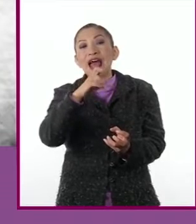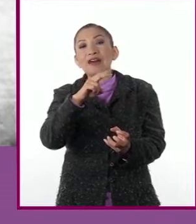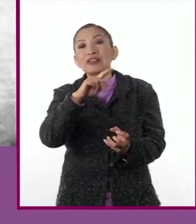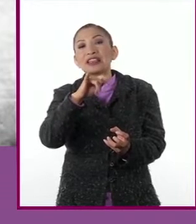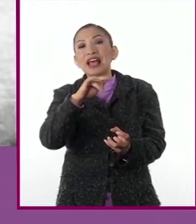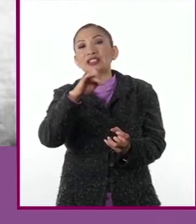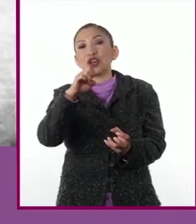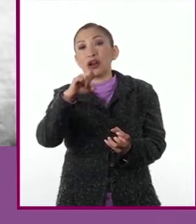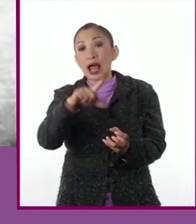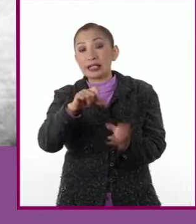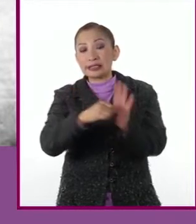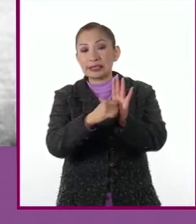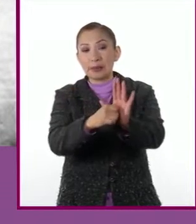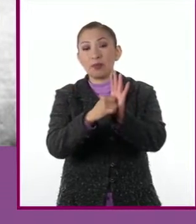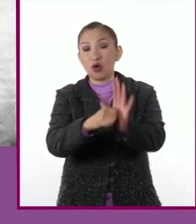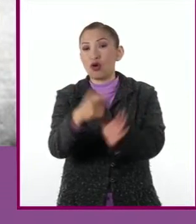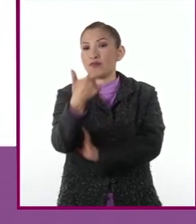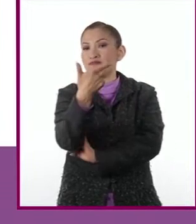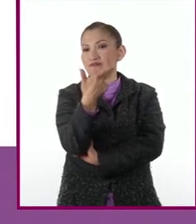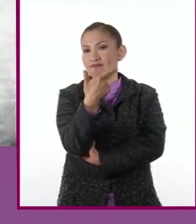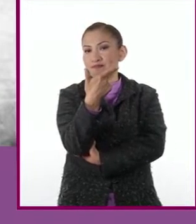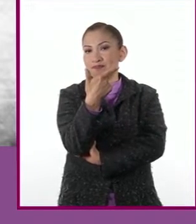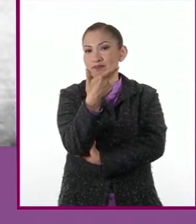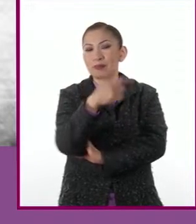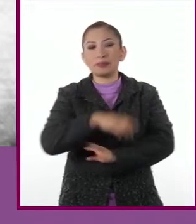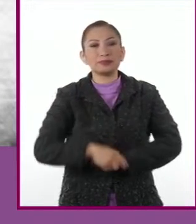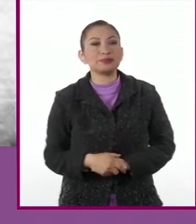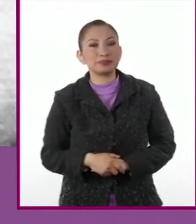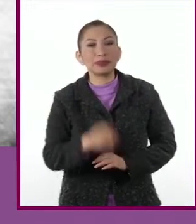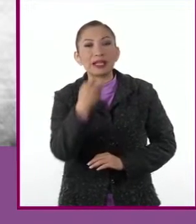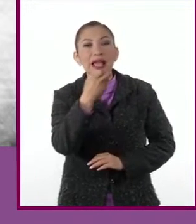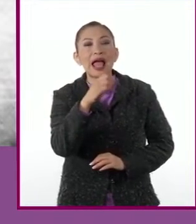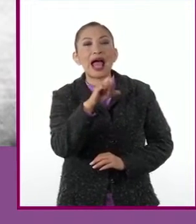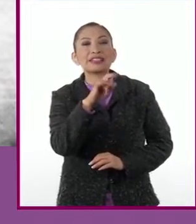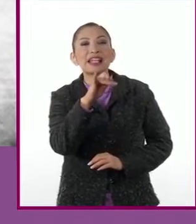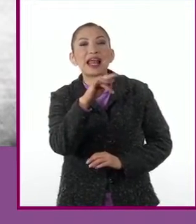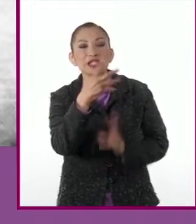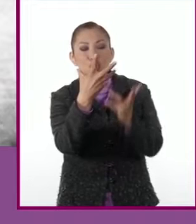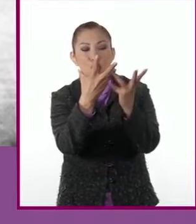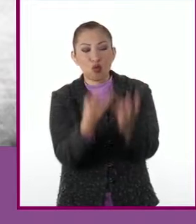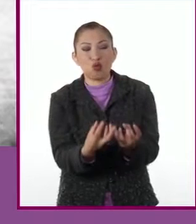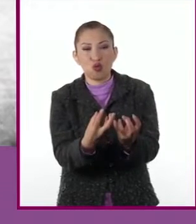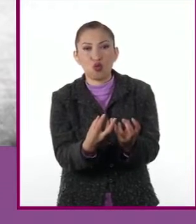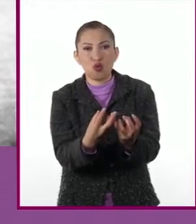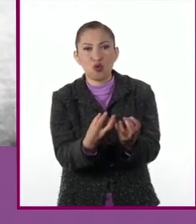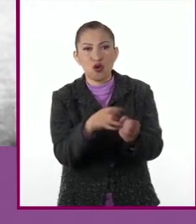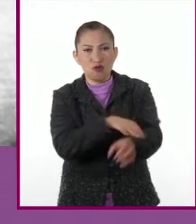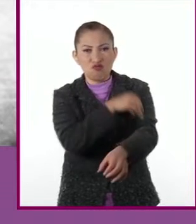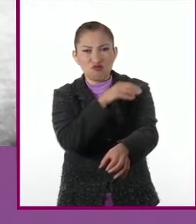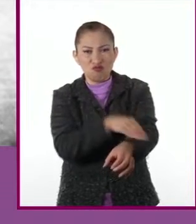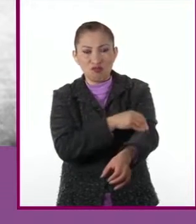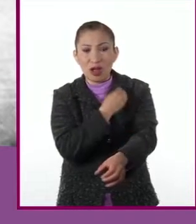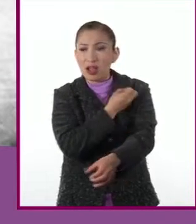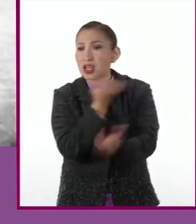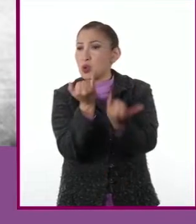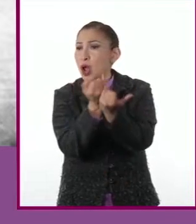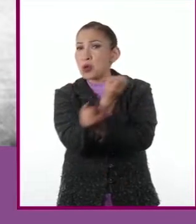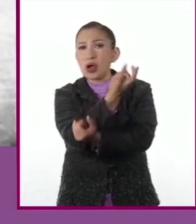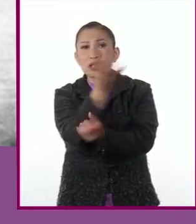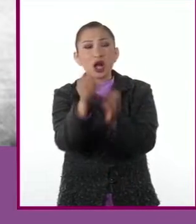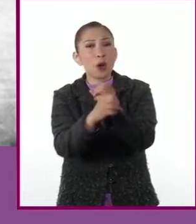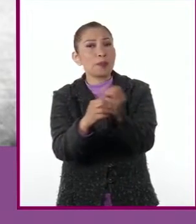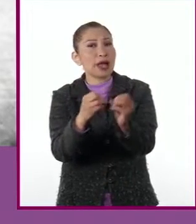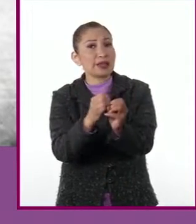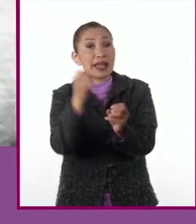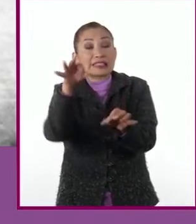gravitacional, y su símbolo es la G. Esta aceleración gravitacional es la misma para cualquier objeto